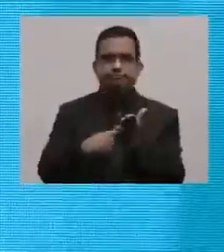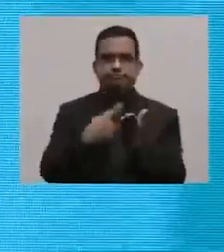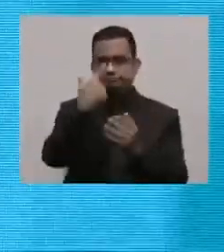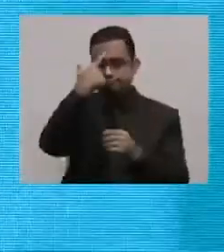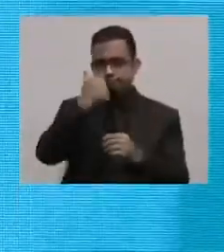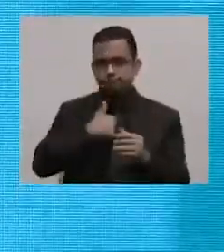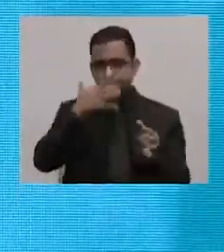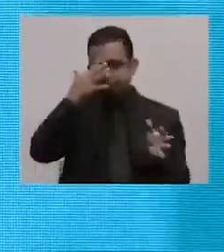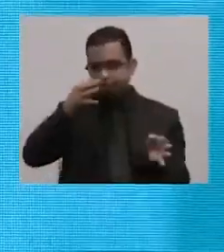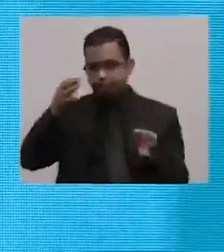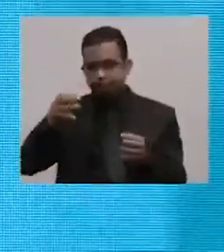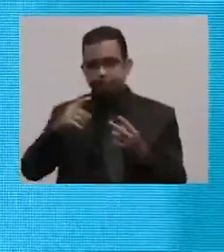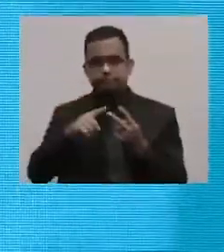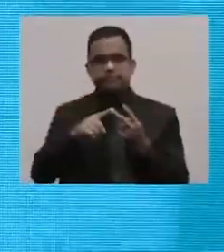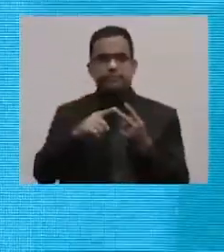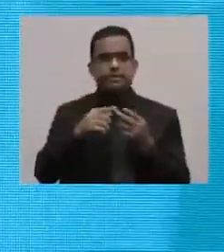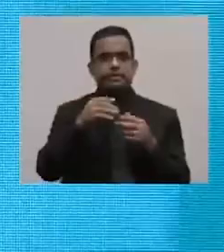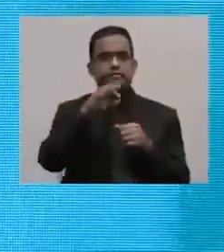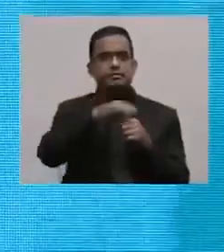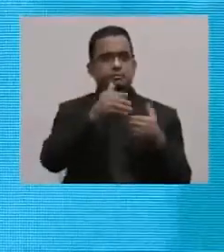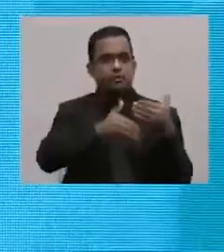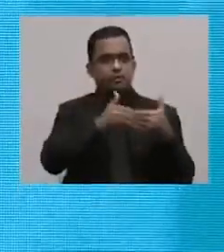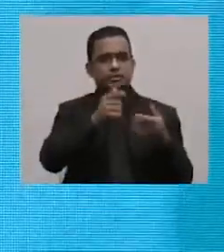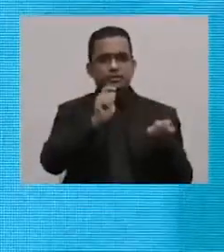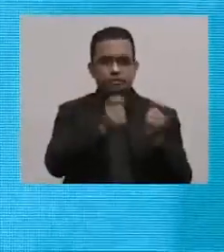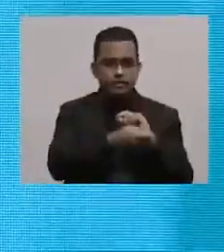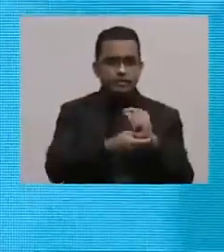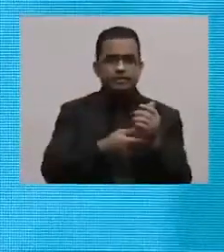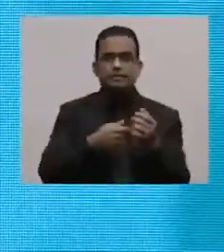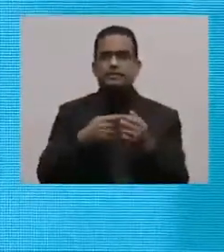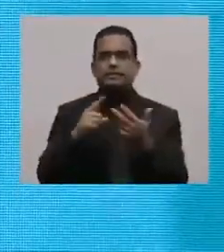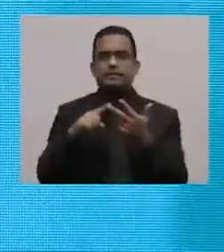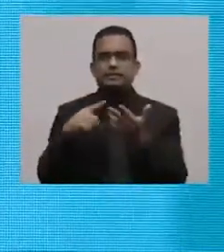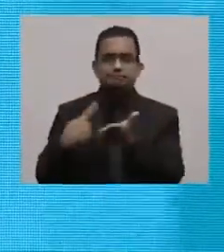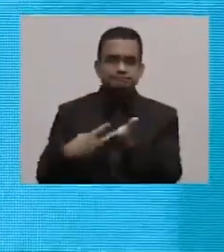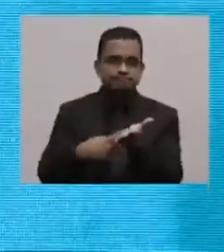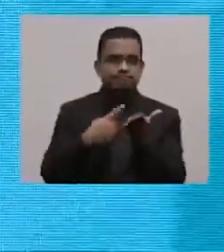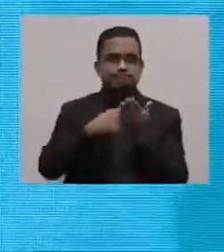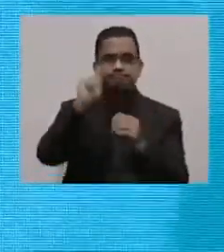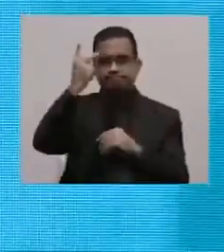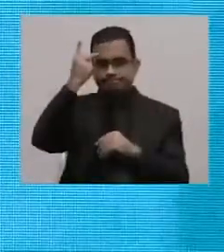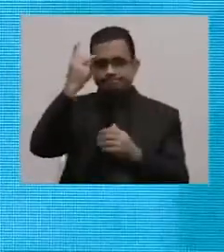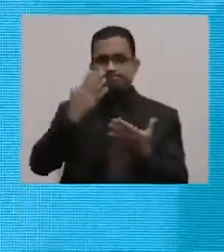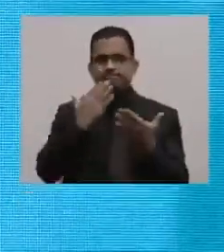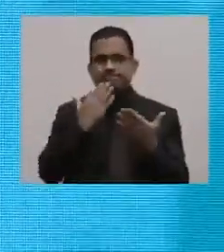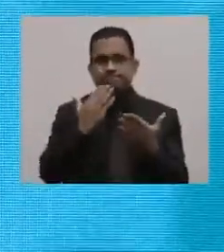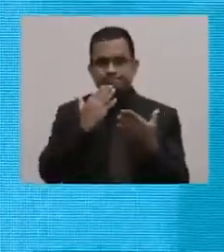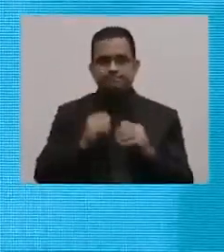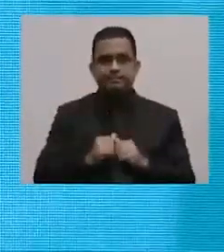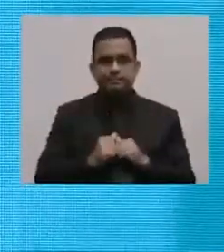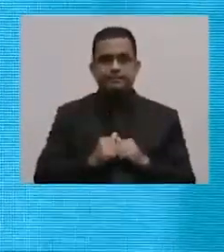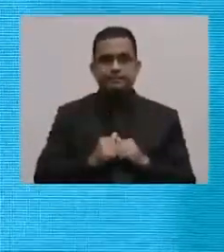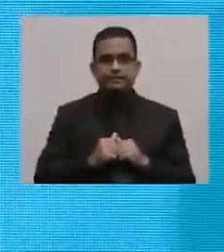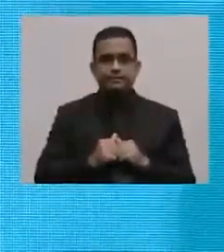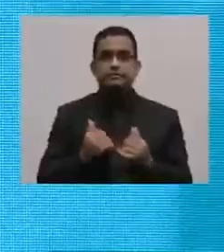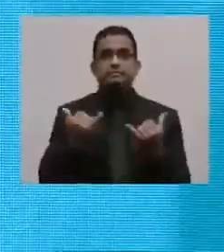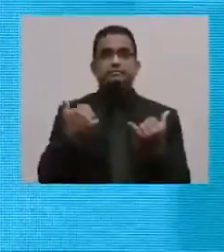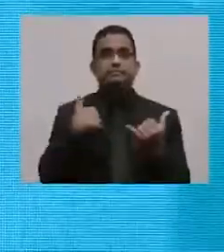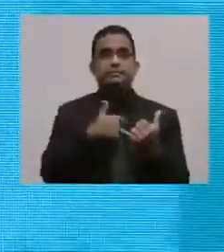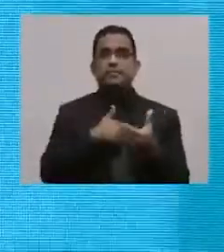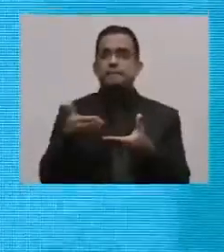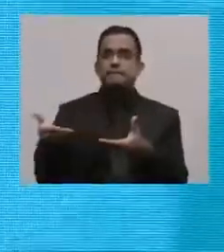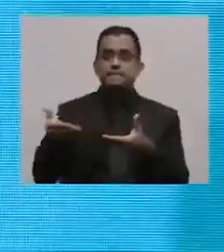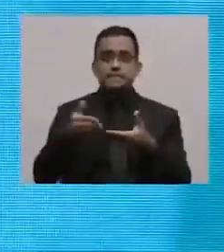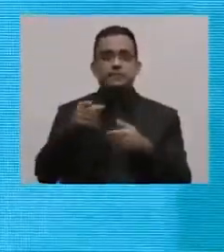expresión, reforma electoral y debate político. Gracias a todos por acompañarnos. De inmediato vamos a recibir